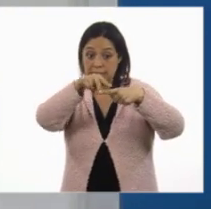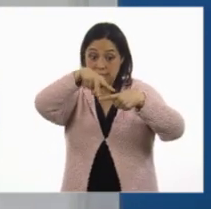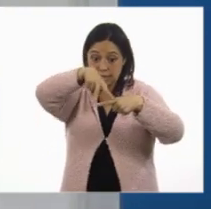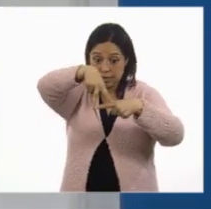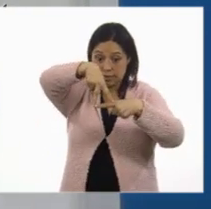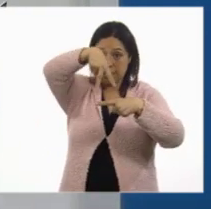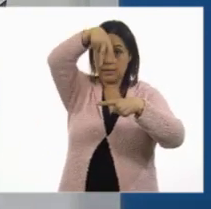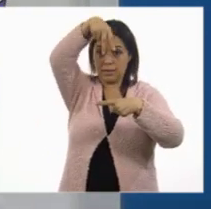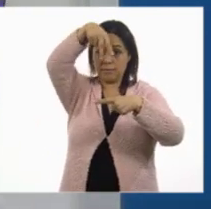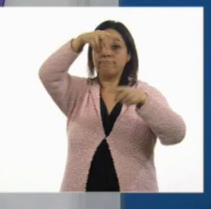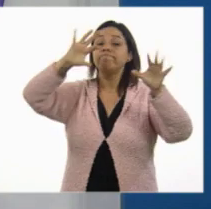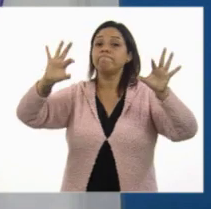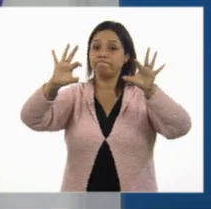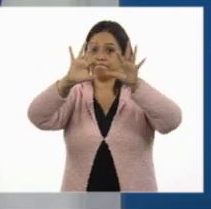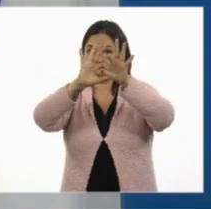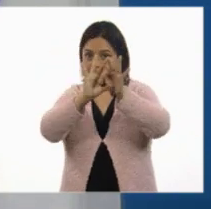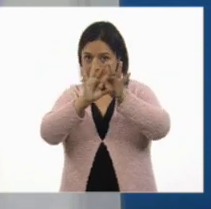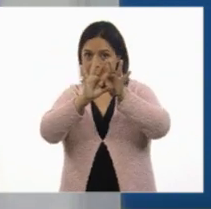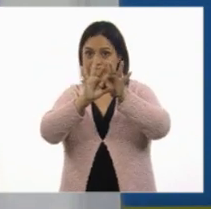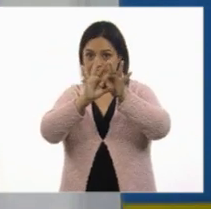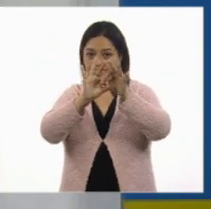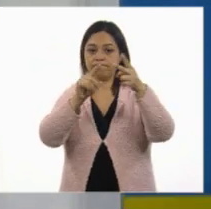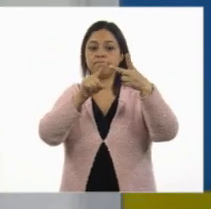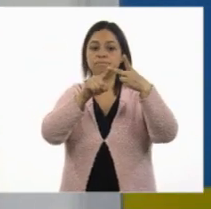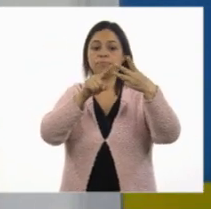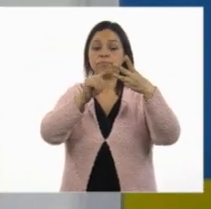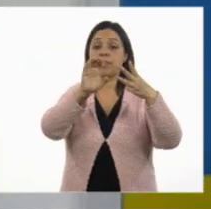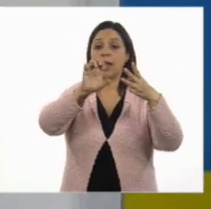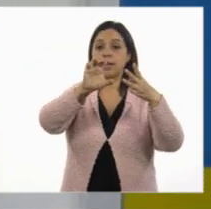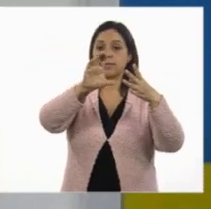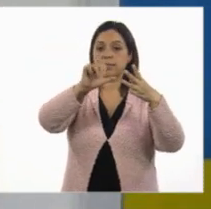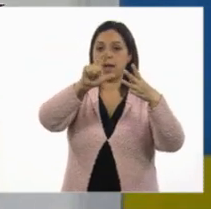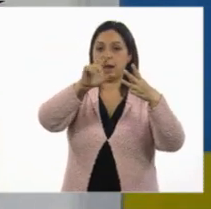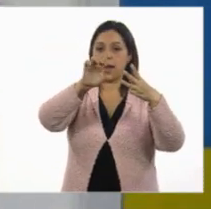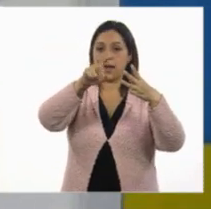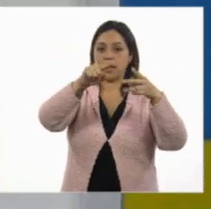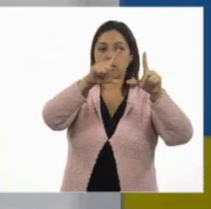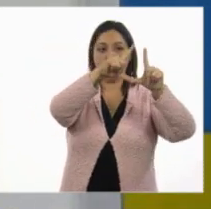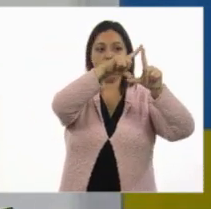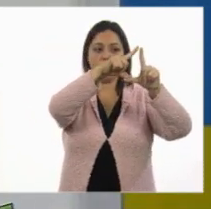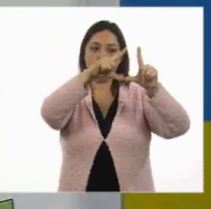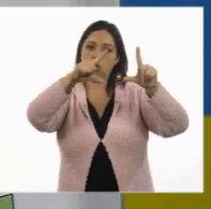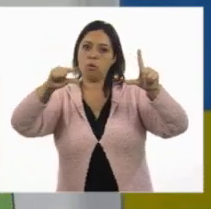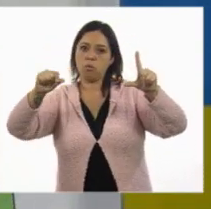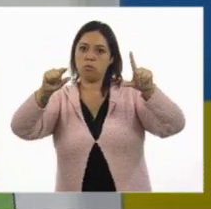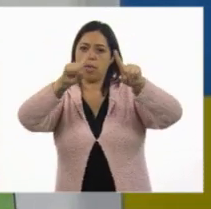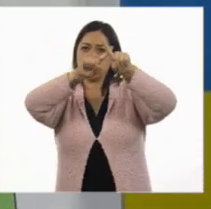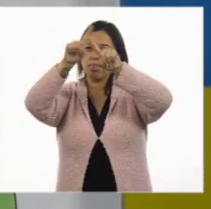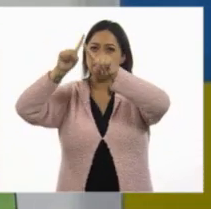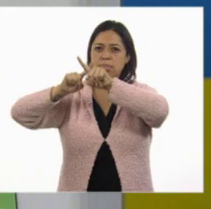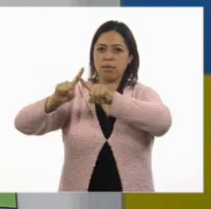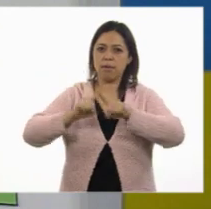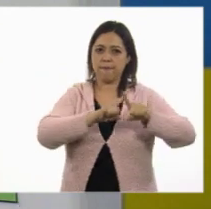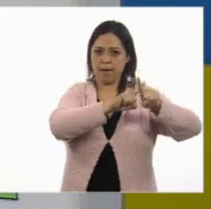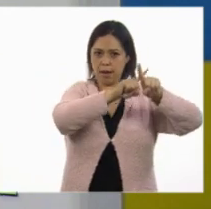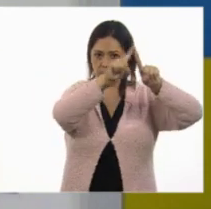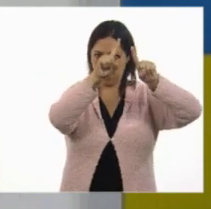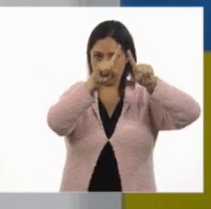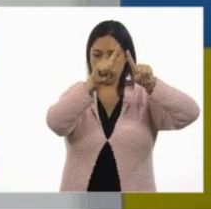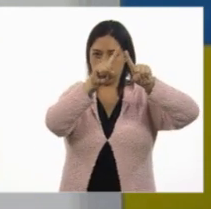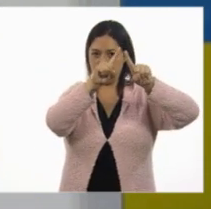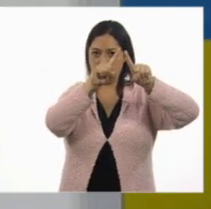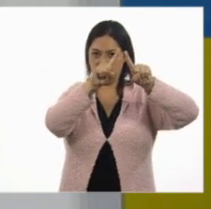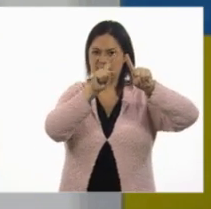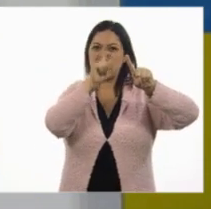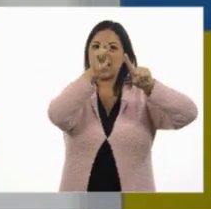son congruentes. Triángulo escaleno. Todas las medidas de sus lados son diferentes. Es decir, no tienen